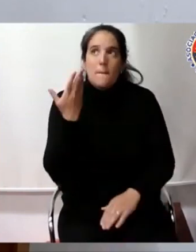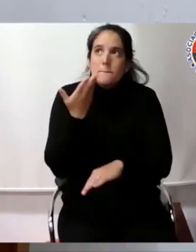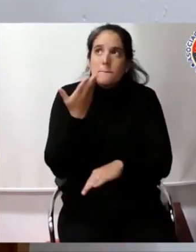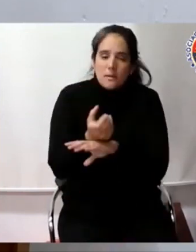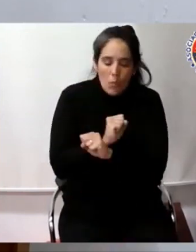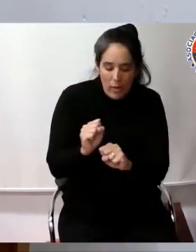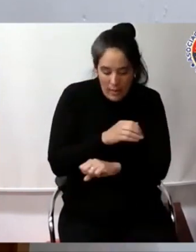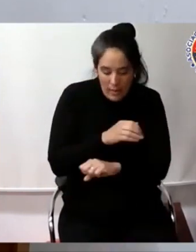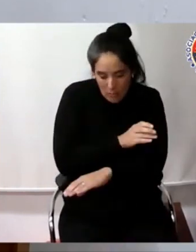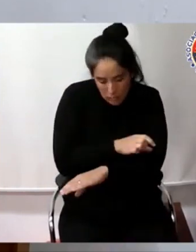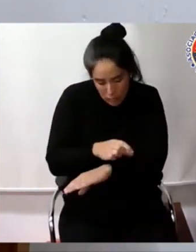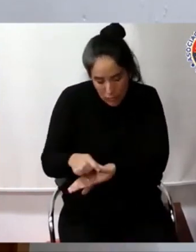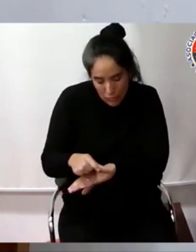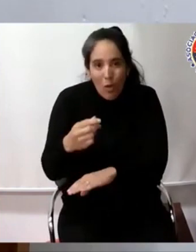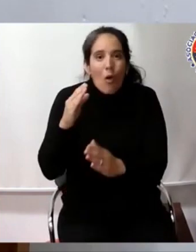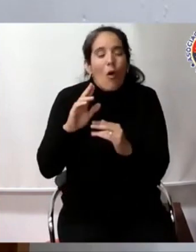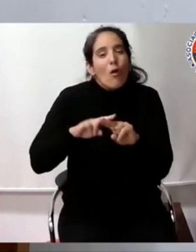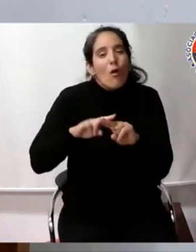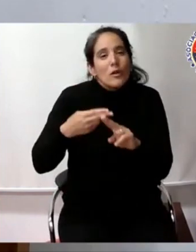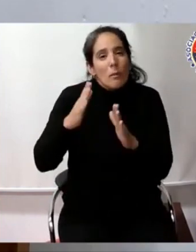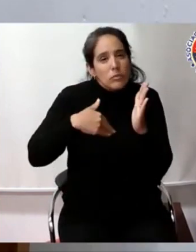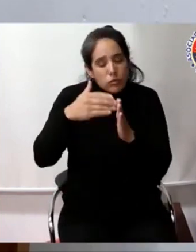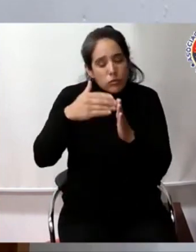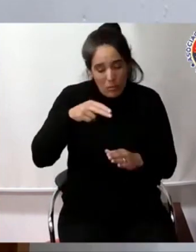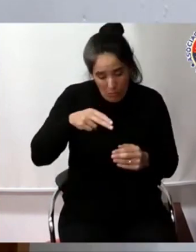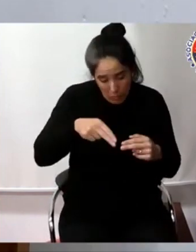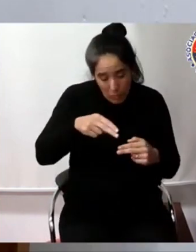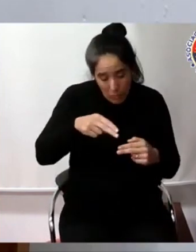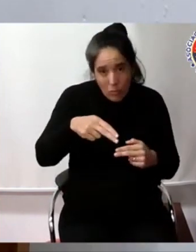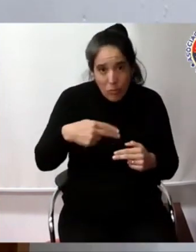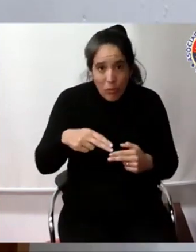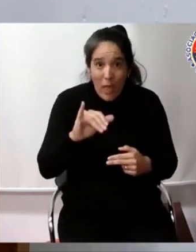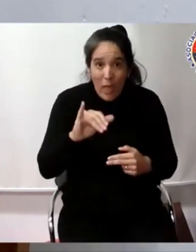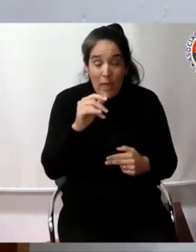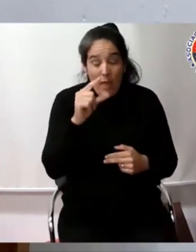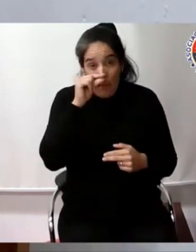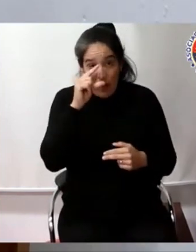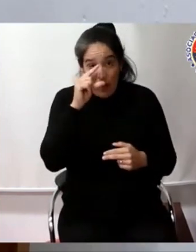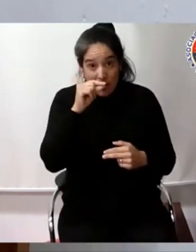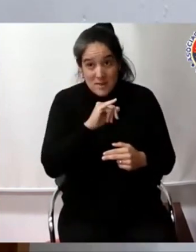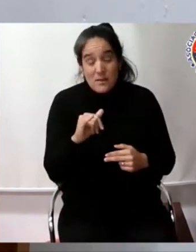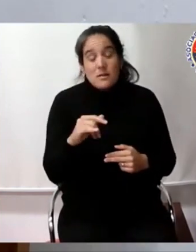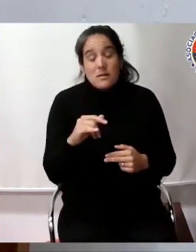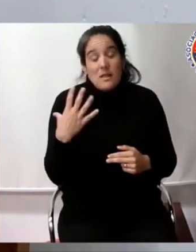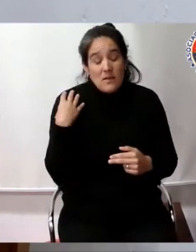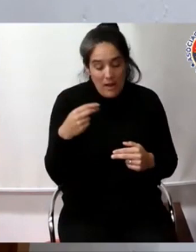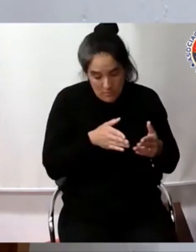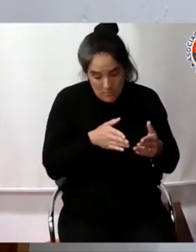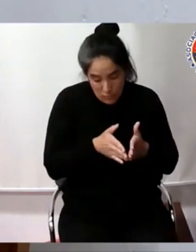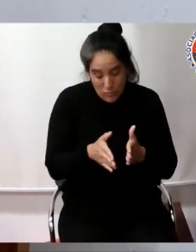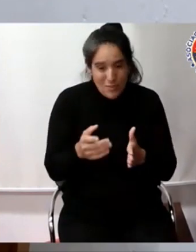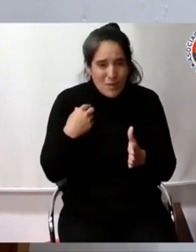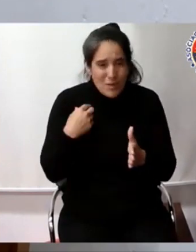del trazado mencionado Ya que en noches oscuras de niebla y o lluvias es complicado saber por qué manos está